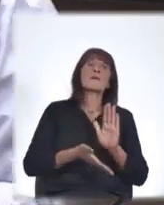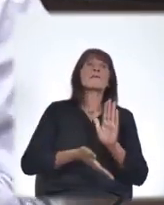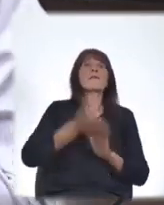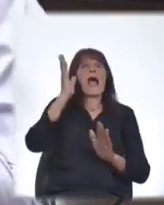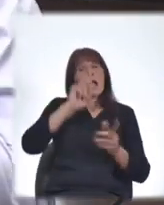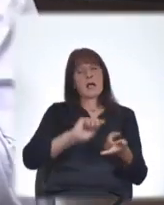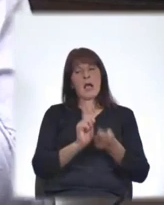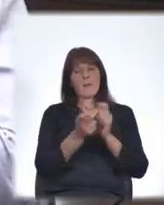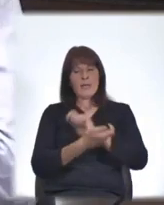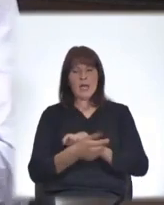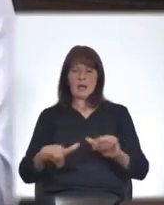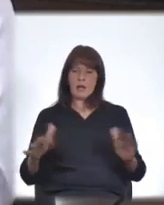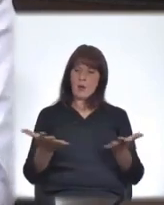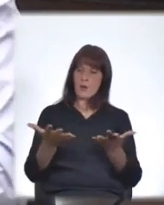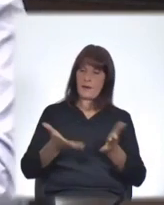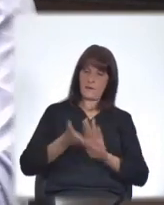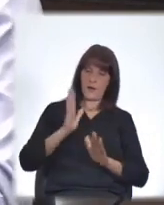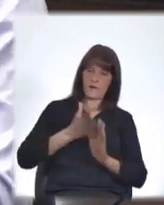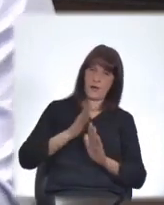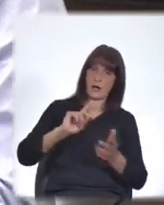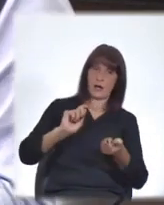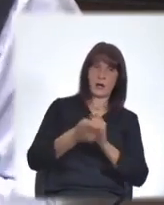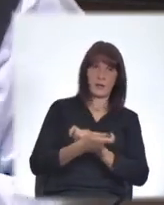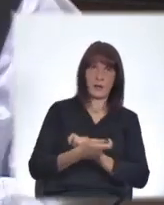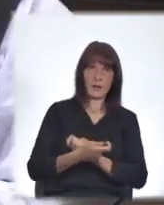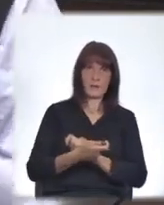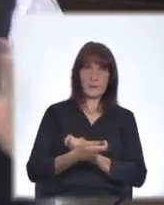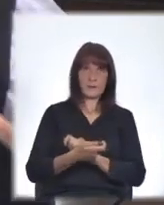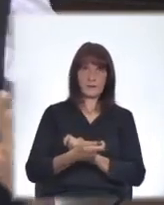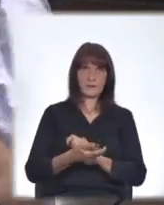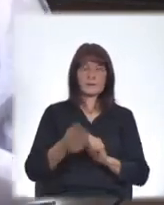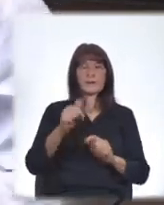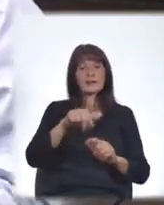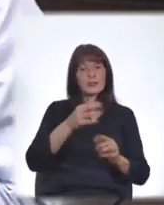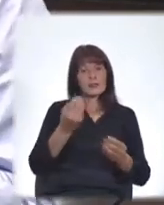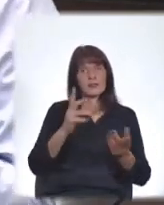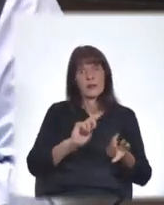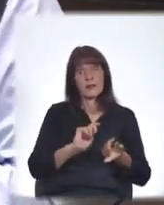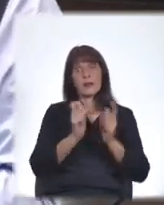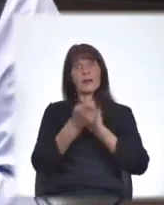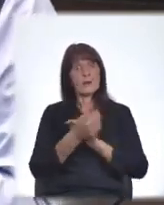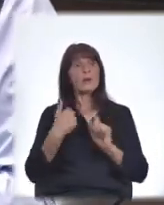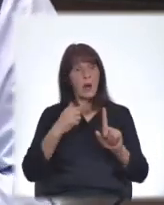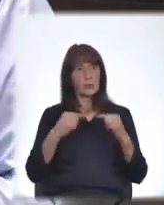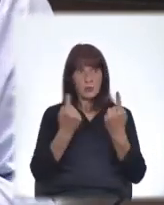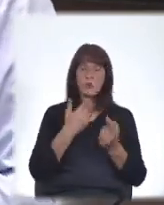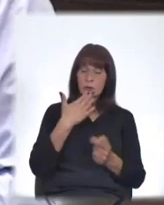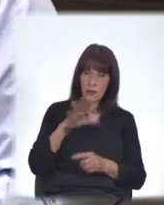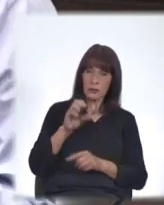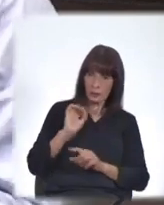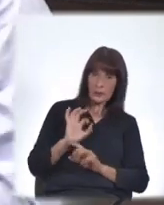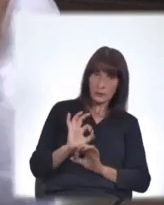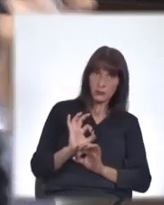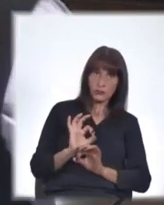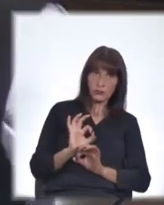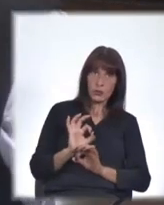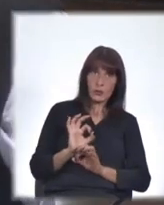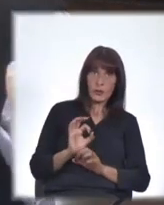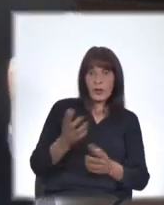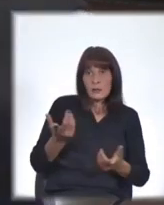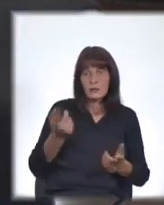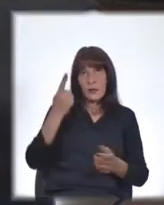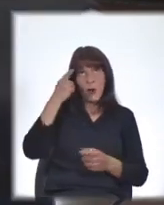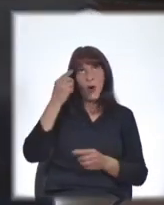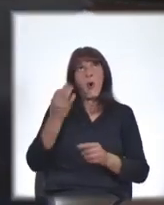paradigma. Y en este marco, el cambio de paradigma nosotros lo comprendemos. Es que prendieron la